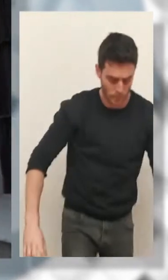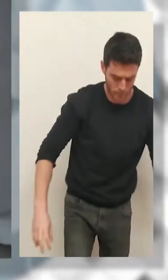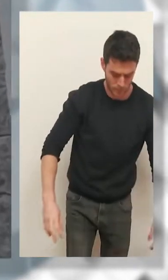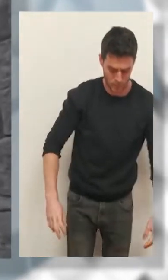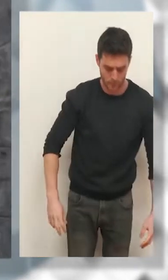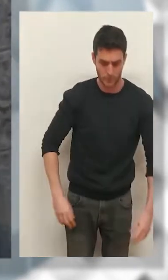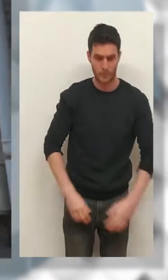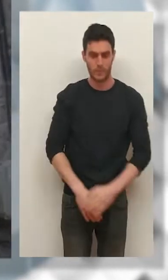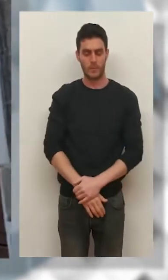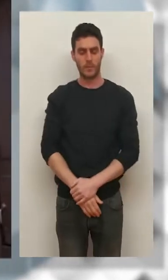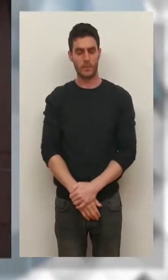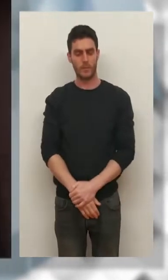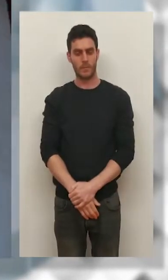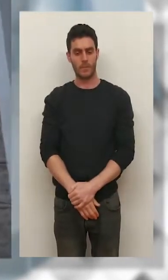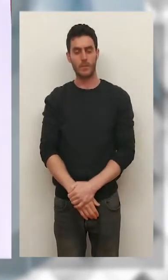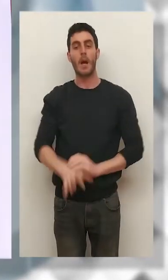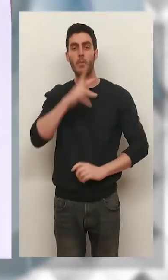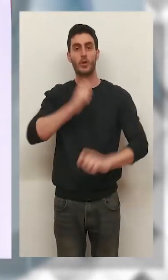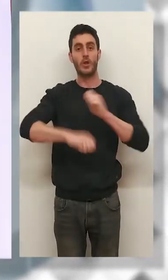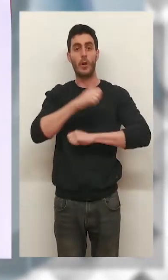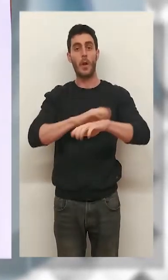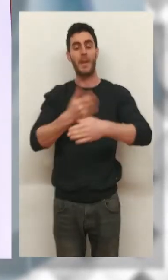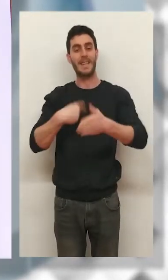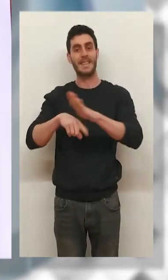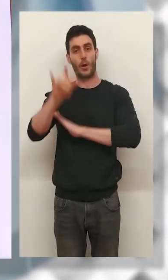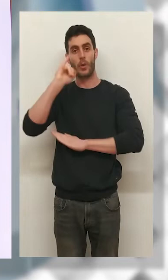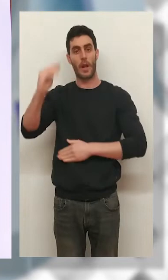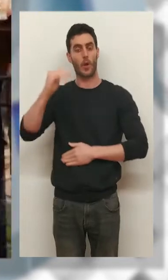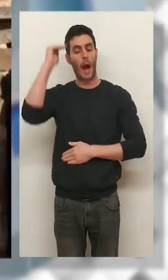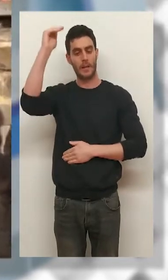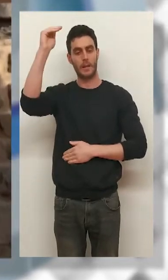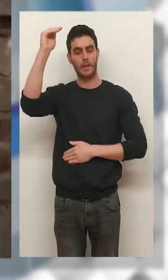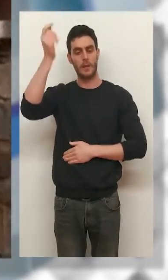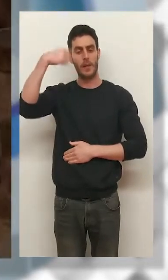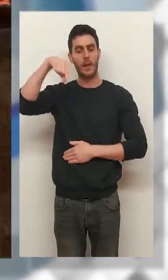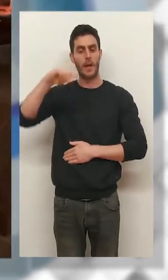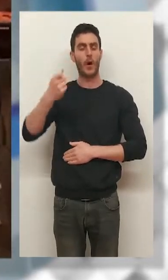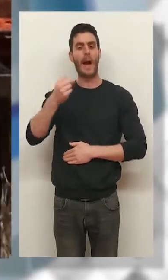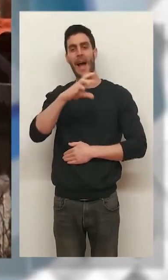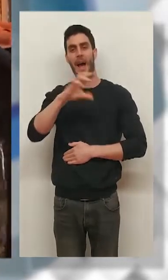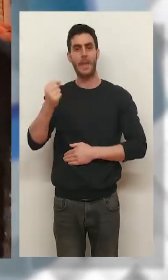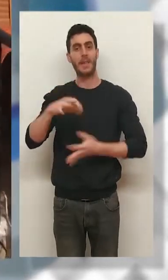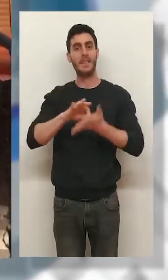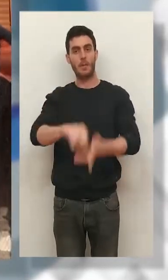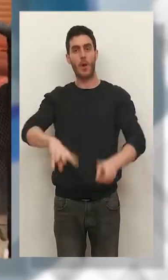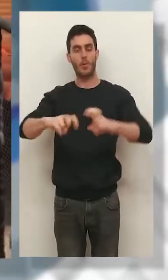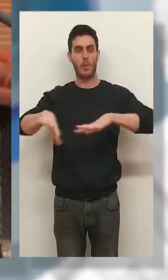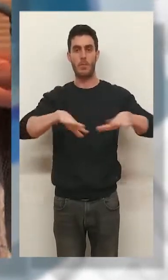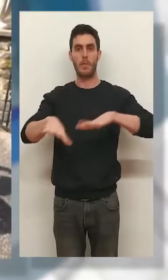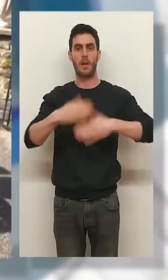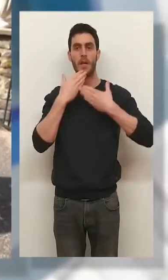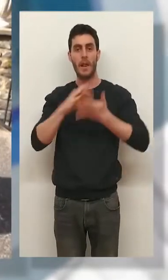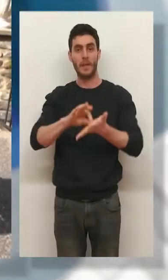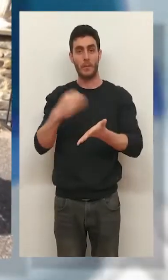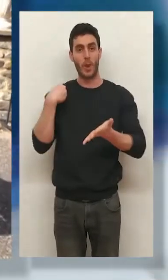la Asociación para el Desarrollo de La Rioja Alta, ha puesto en marcha un nuevo servicio. Gracias a él se va a asesorar a empresas y